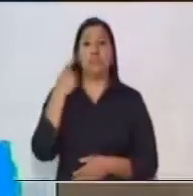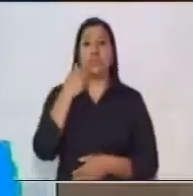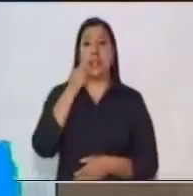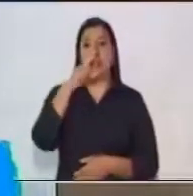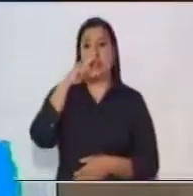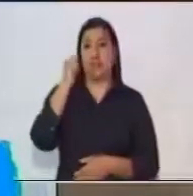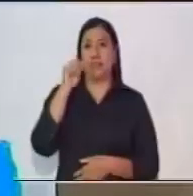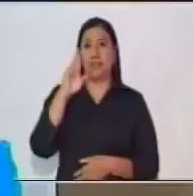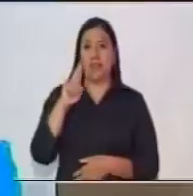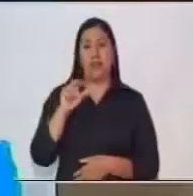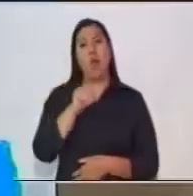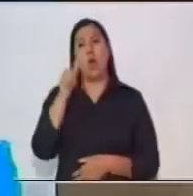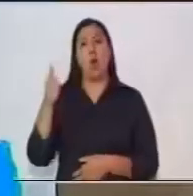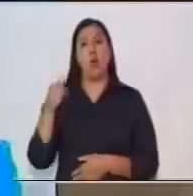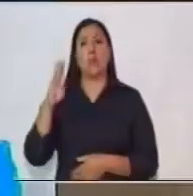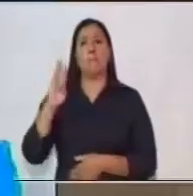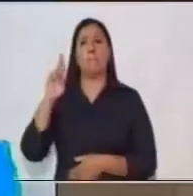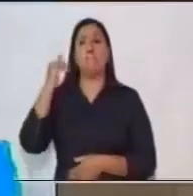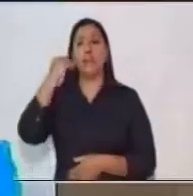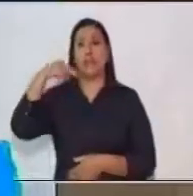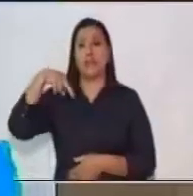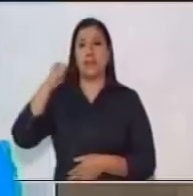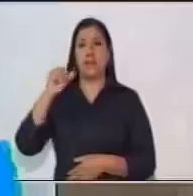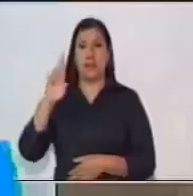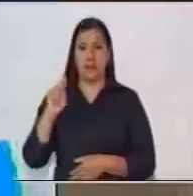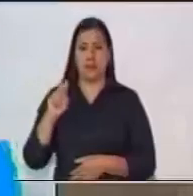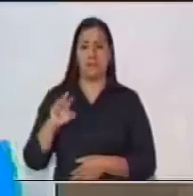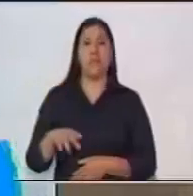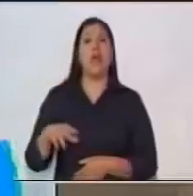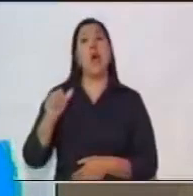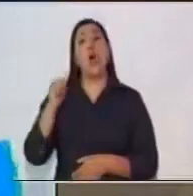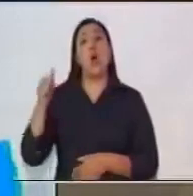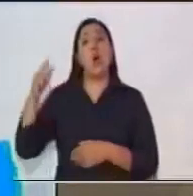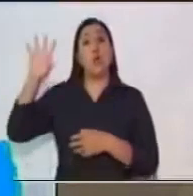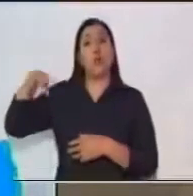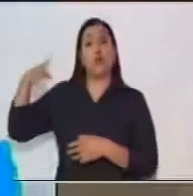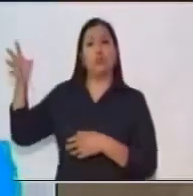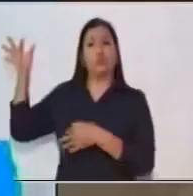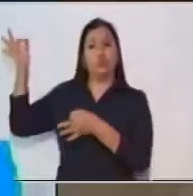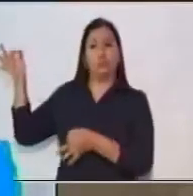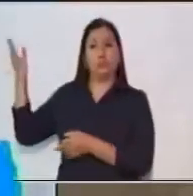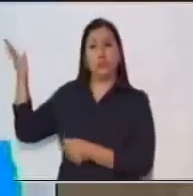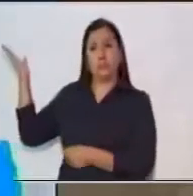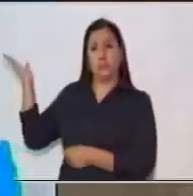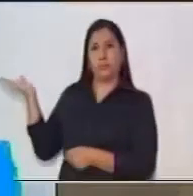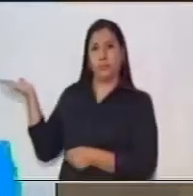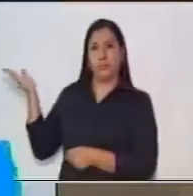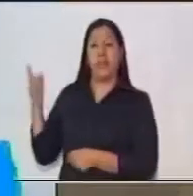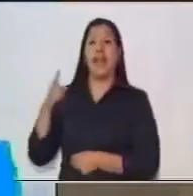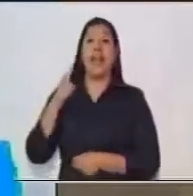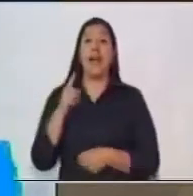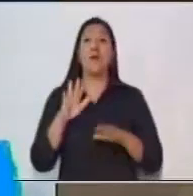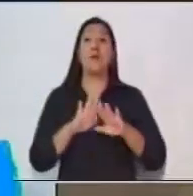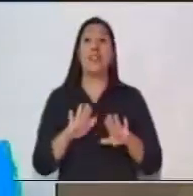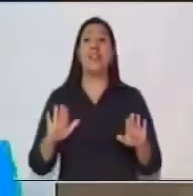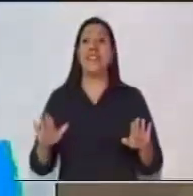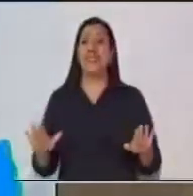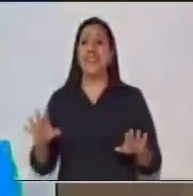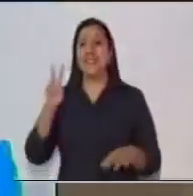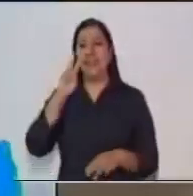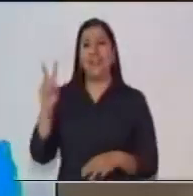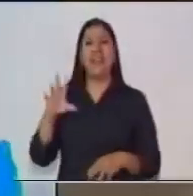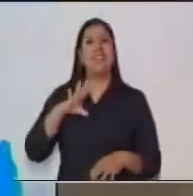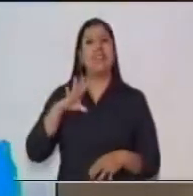que tiene un objeto en su mano, que es muy desconocido en algunos casos y en otros sí los conocemos. Es una